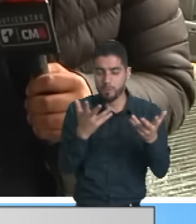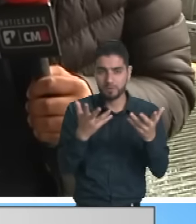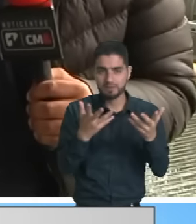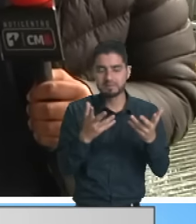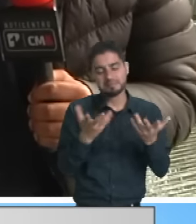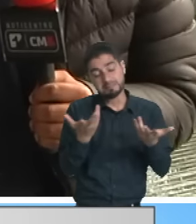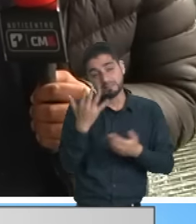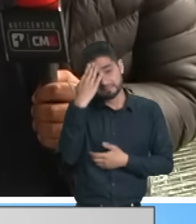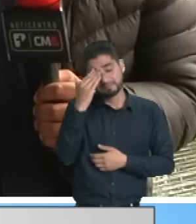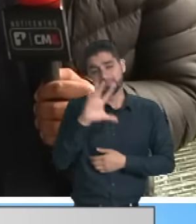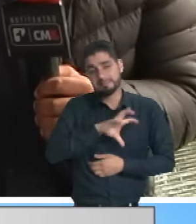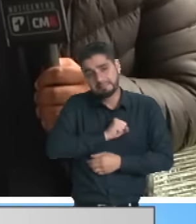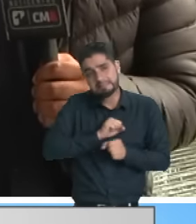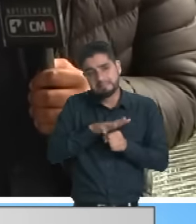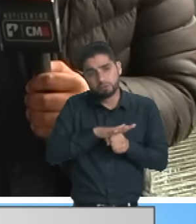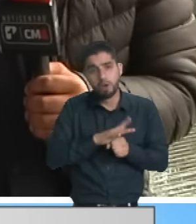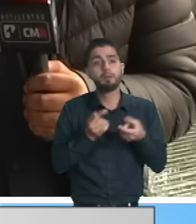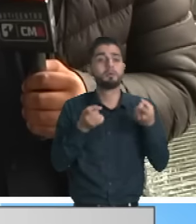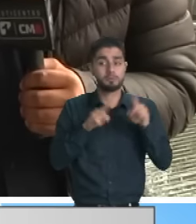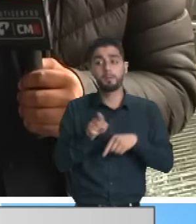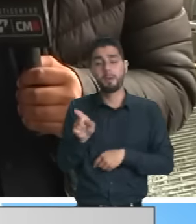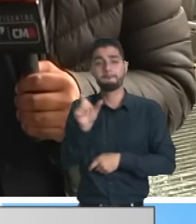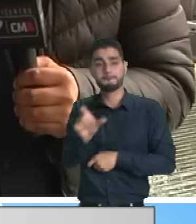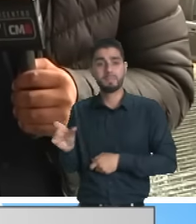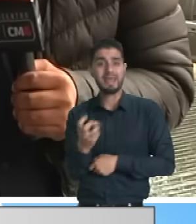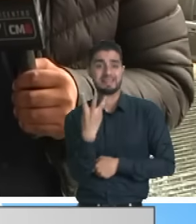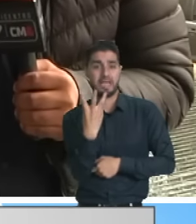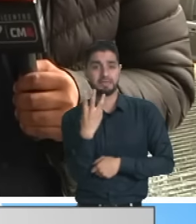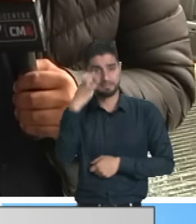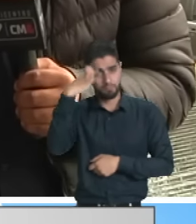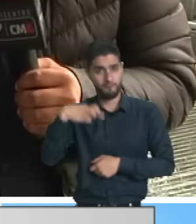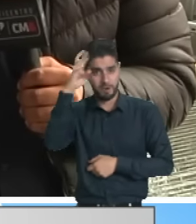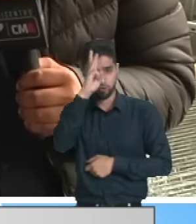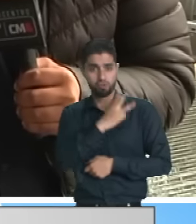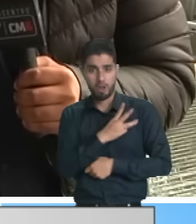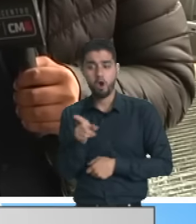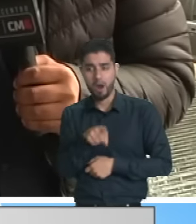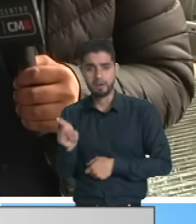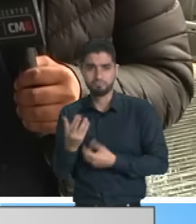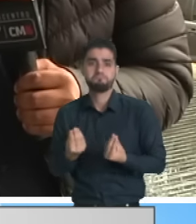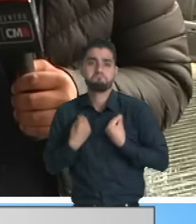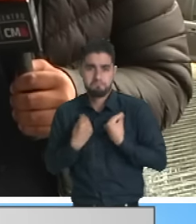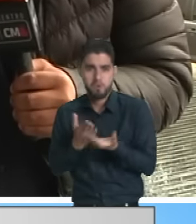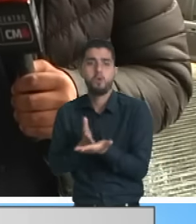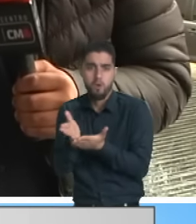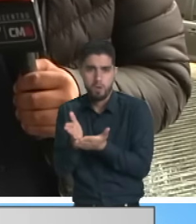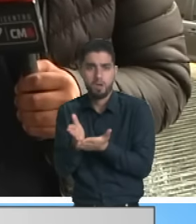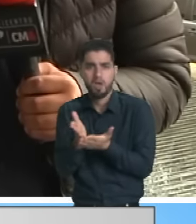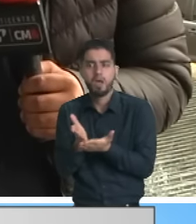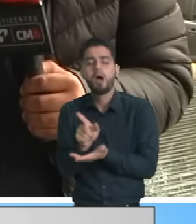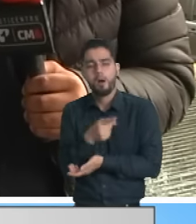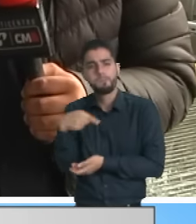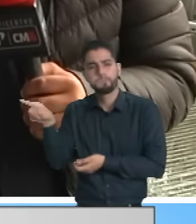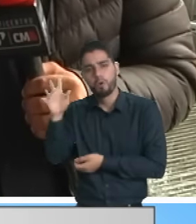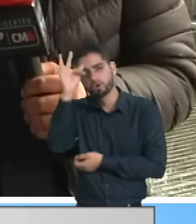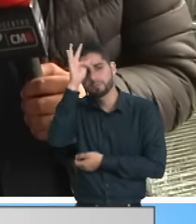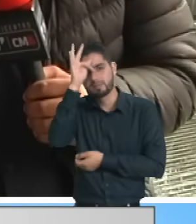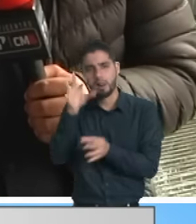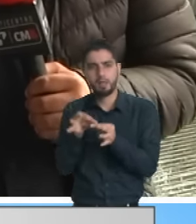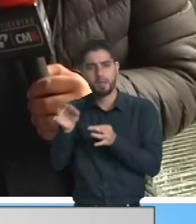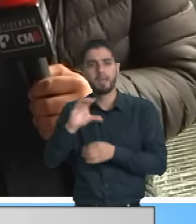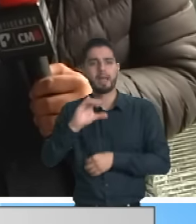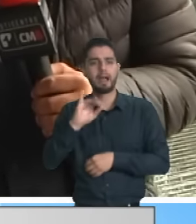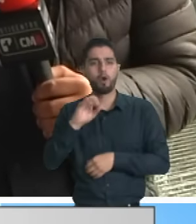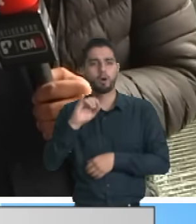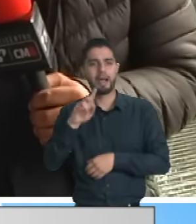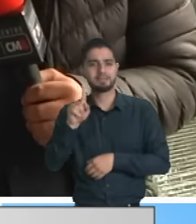militares, específicamente soldados profesionales, sobrevivieron al ataque y a esta hora se encuentran siendo atendidos en un hospital del municipio de Caucasia,